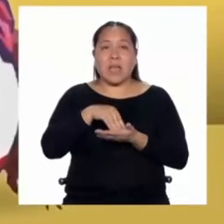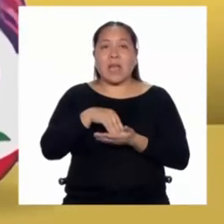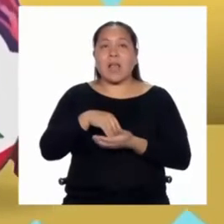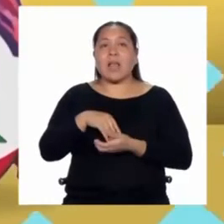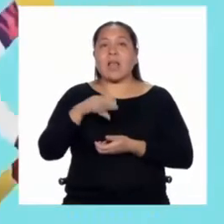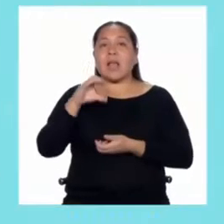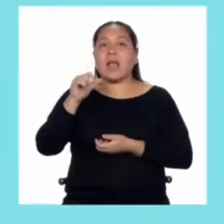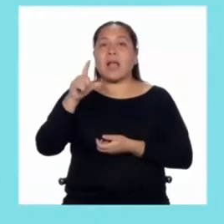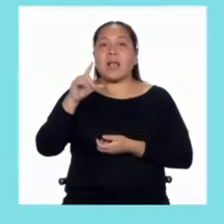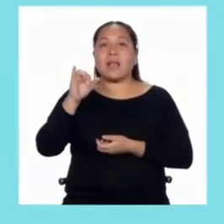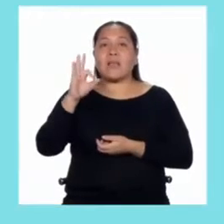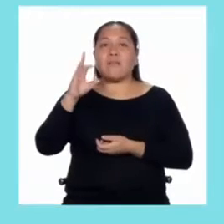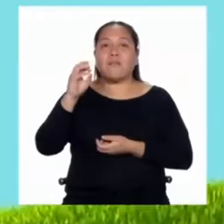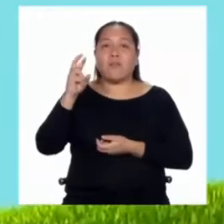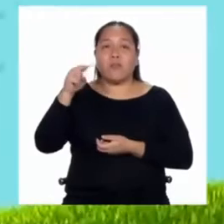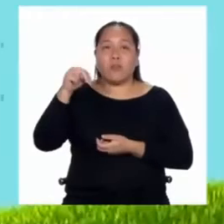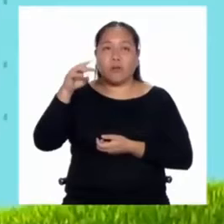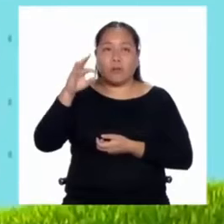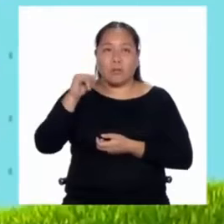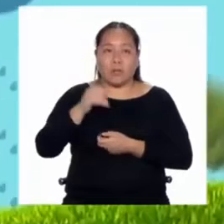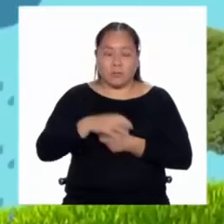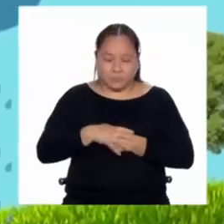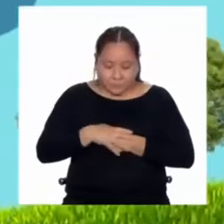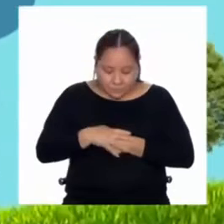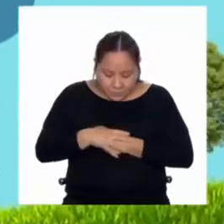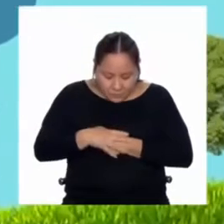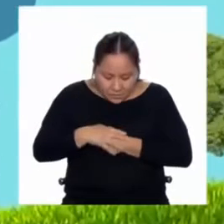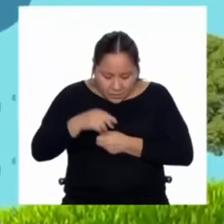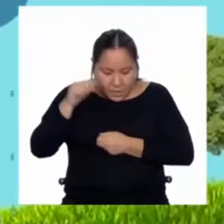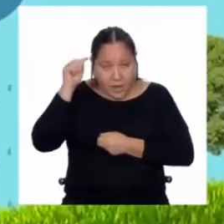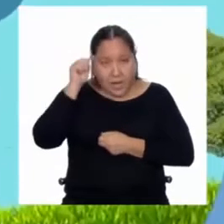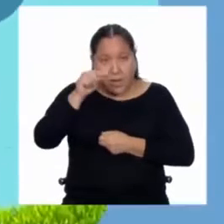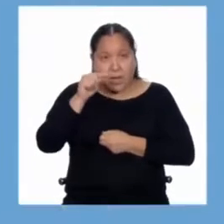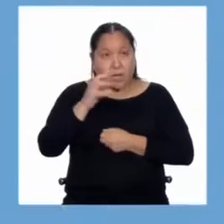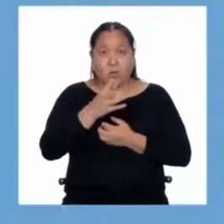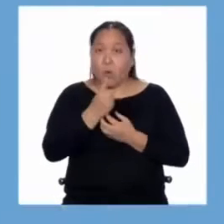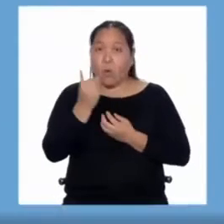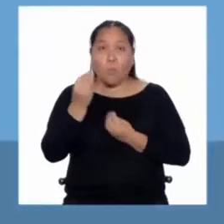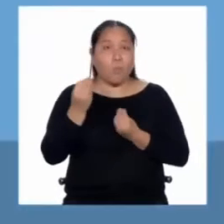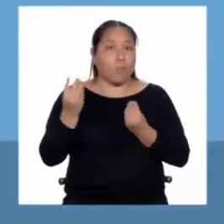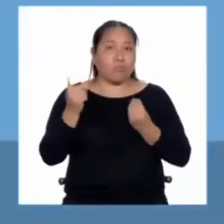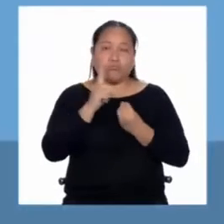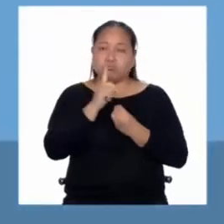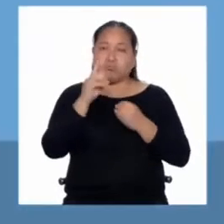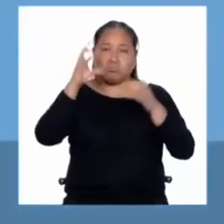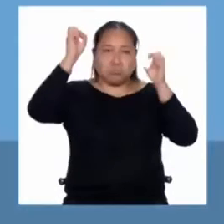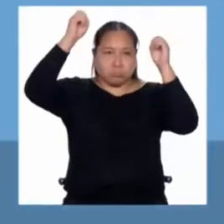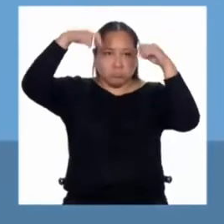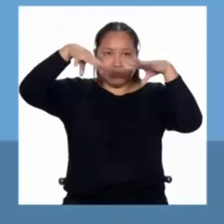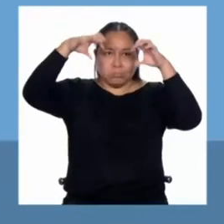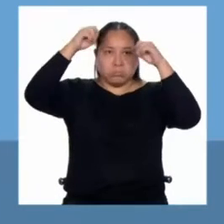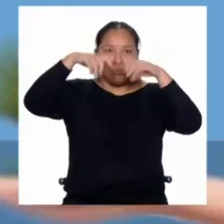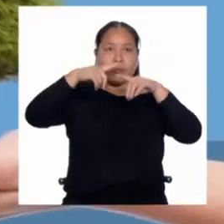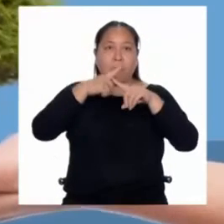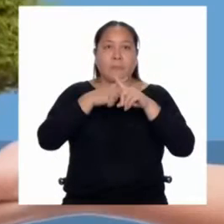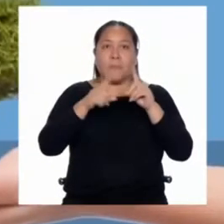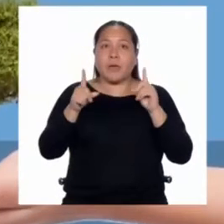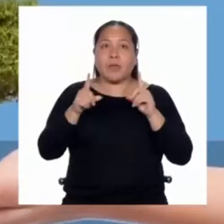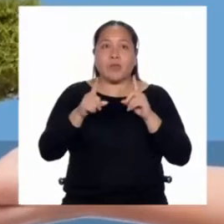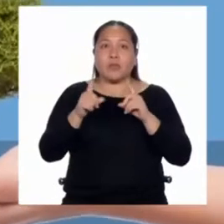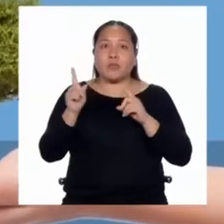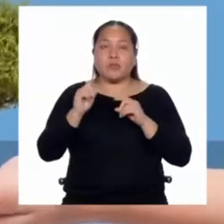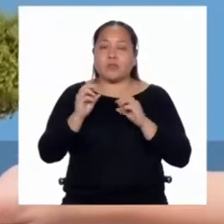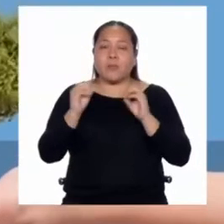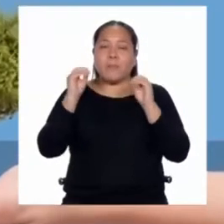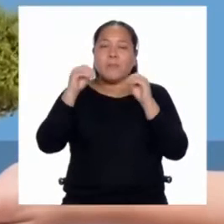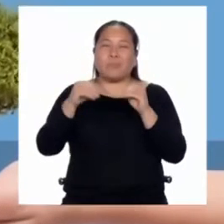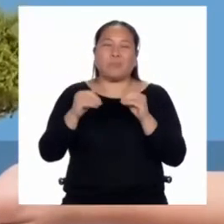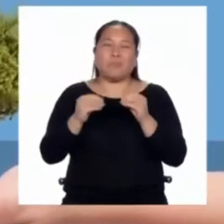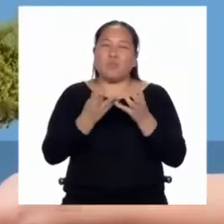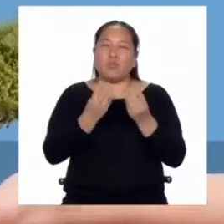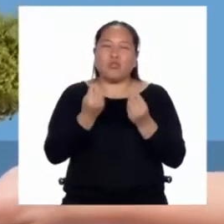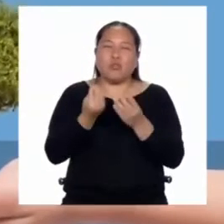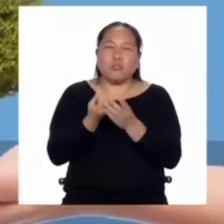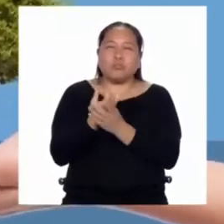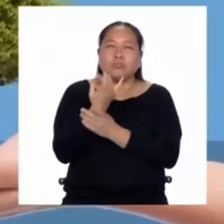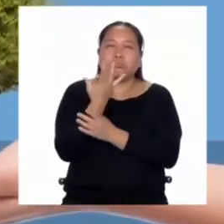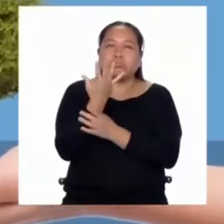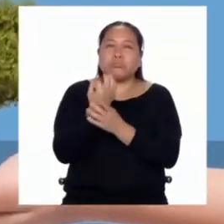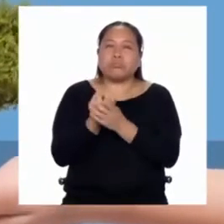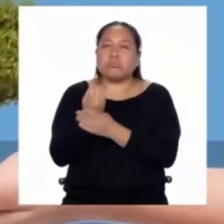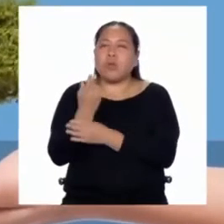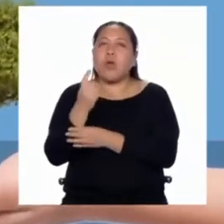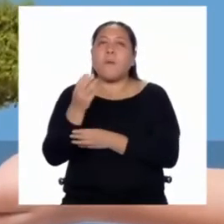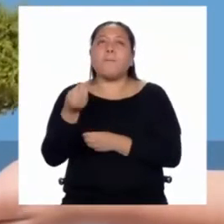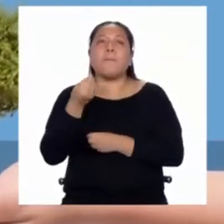Sudafricana. Aquí, a pesar de que no hay abundantes lluvias, no es motivo suficiente para el desarrollo vegetativo, y es que las